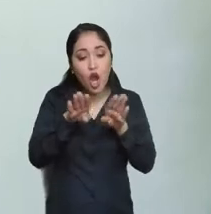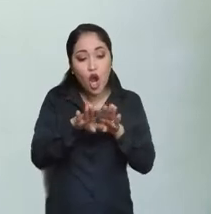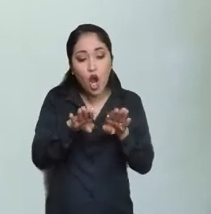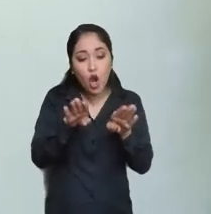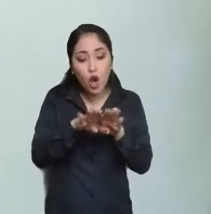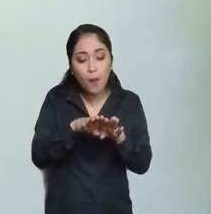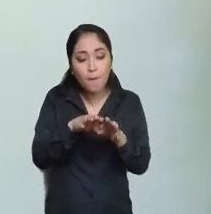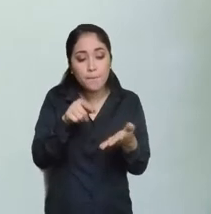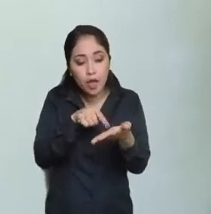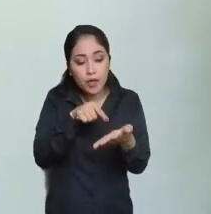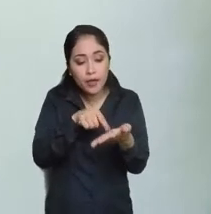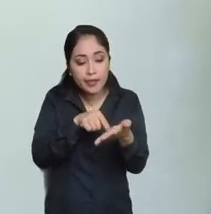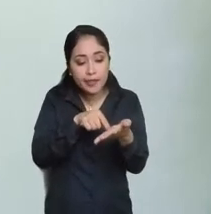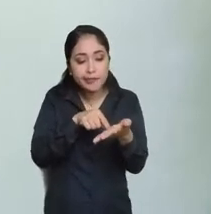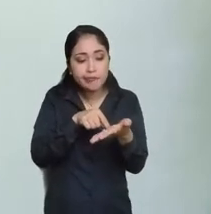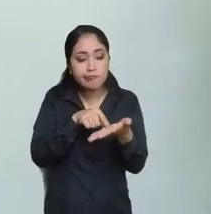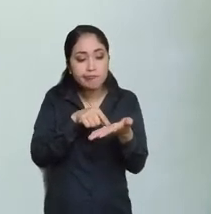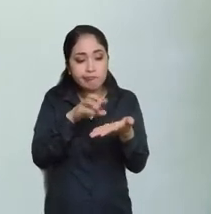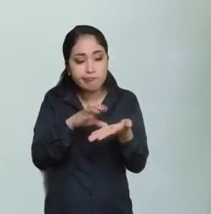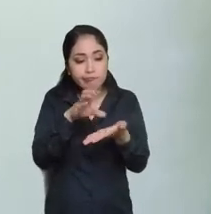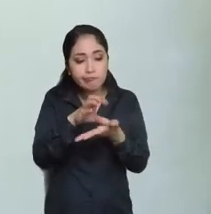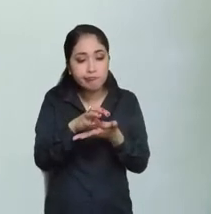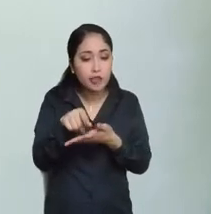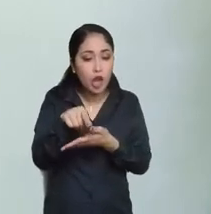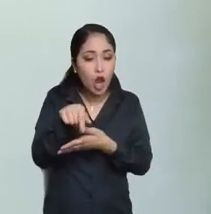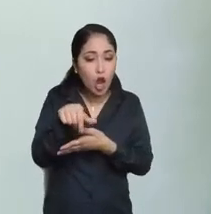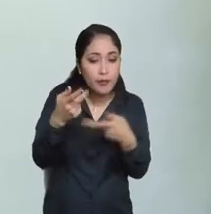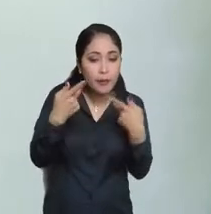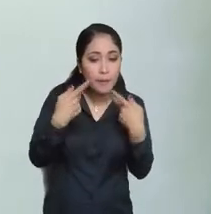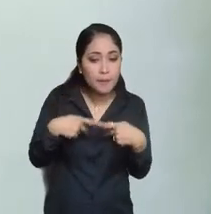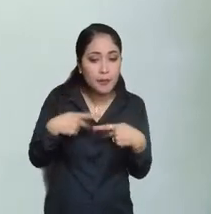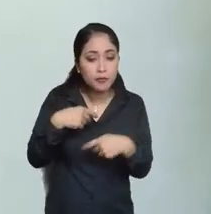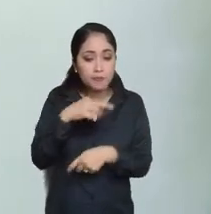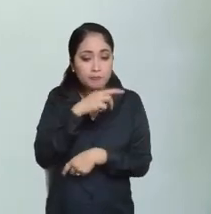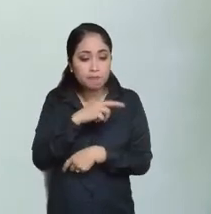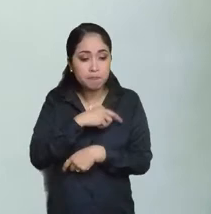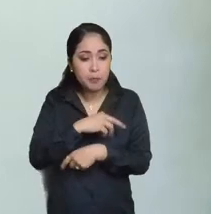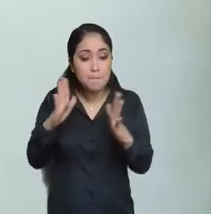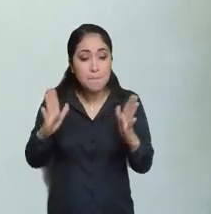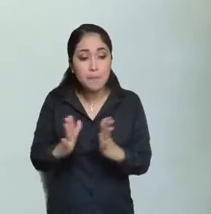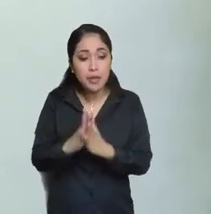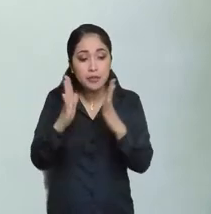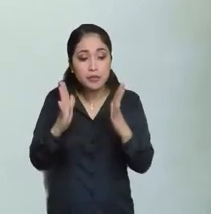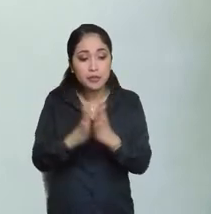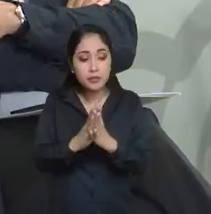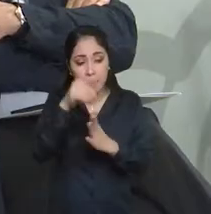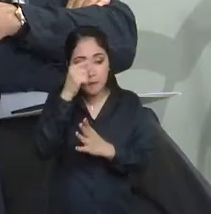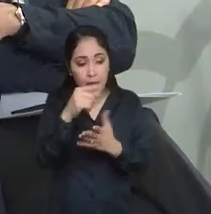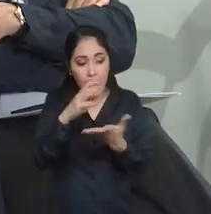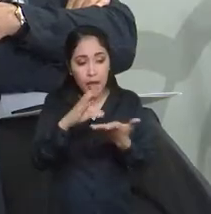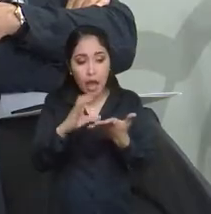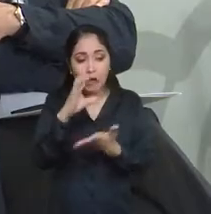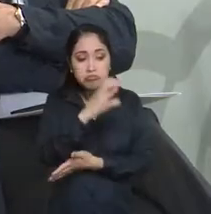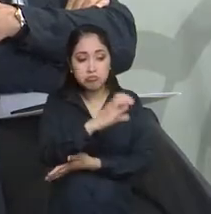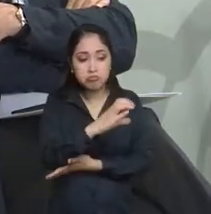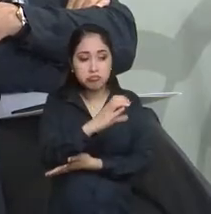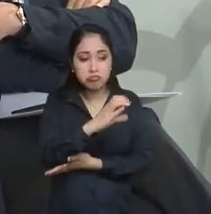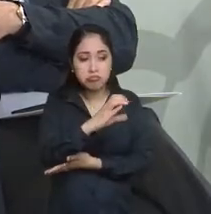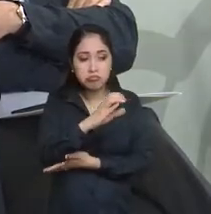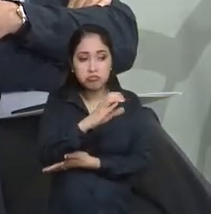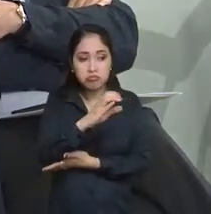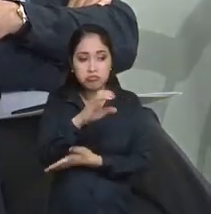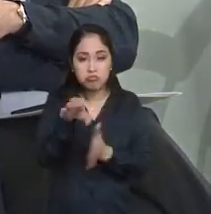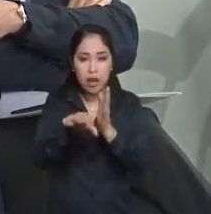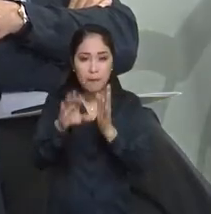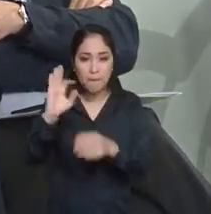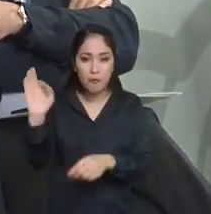que un particular participara junto con, en este caso, el recurso de la Federación. El tema